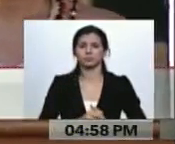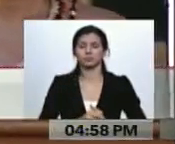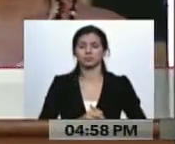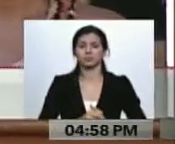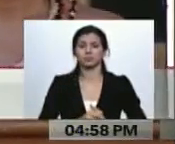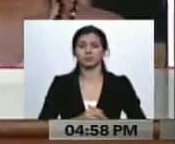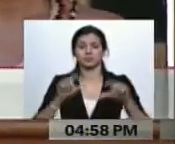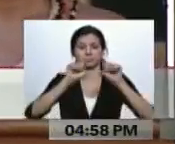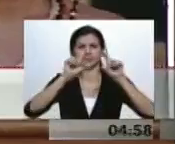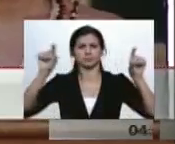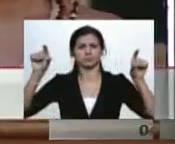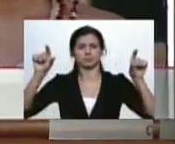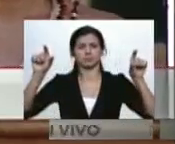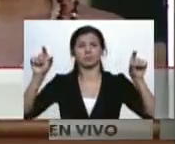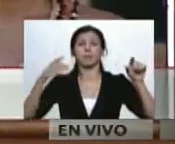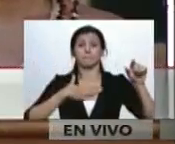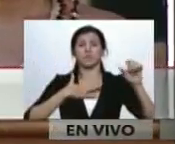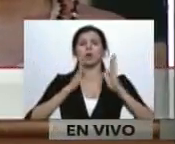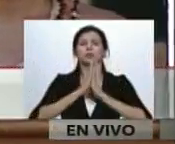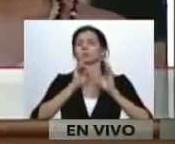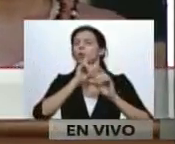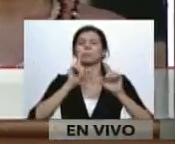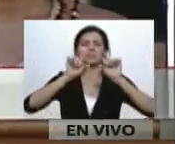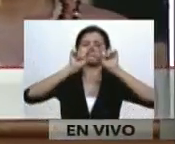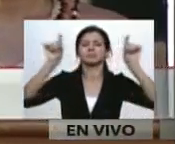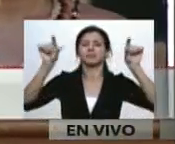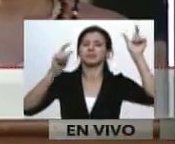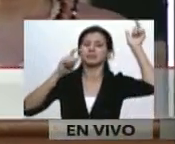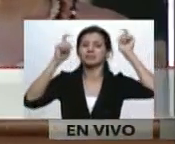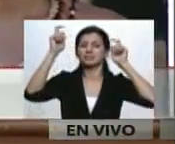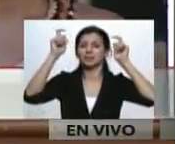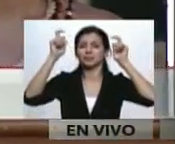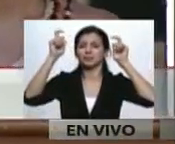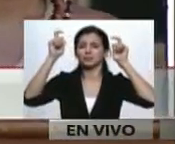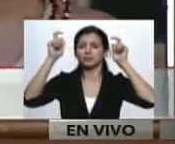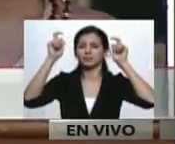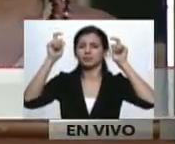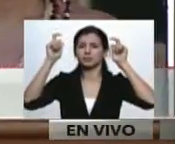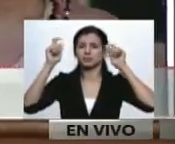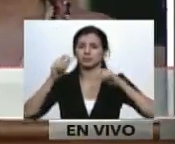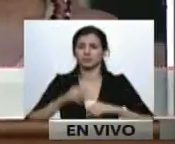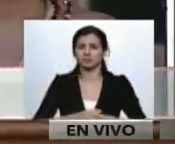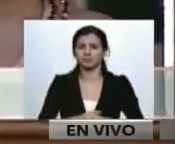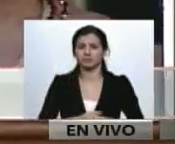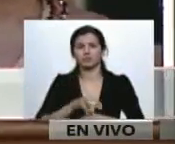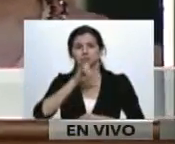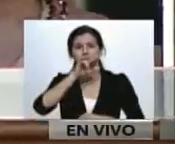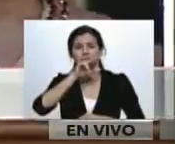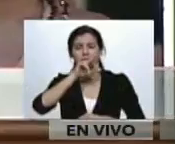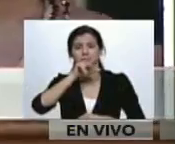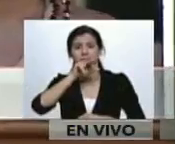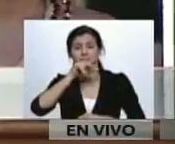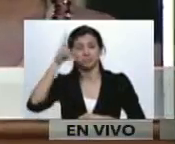Se titula la oración Chávez Siacaré Iná de Bandau Aucuamuma. Chávez